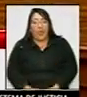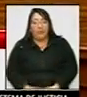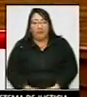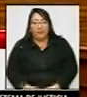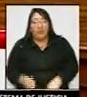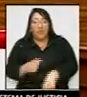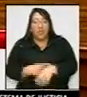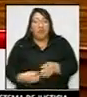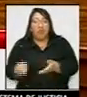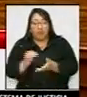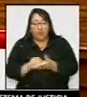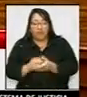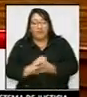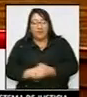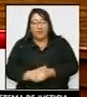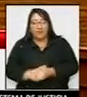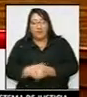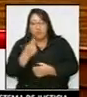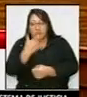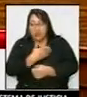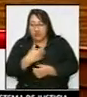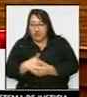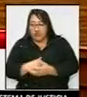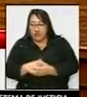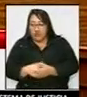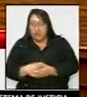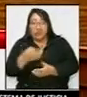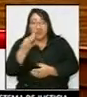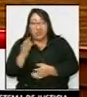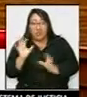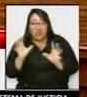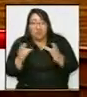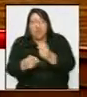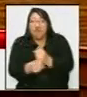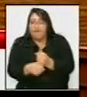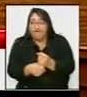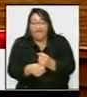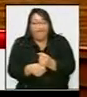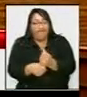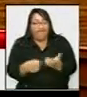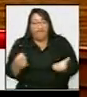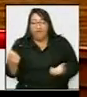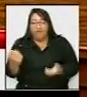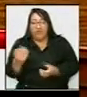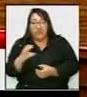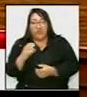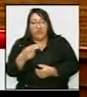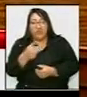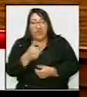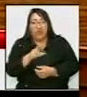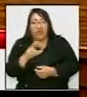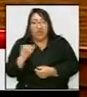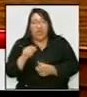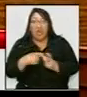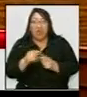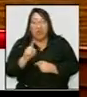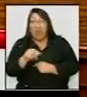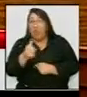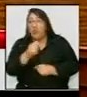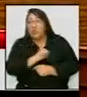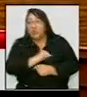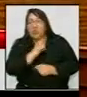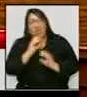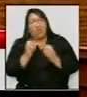tiempo adicional, señor presidente, está prácticamente capturada por el señor Gonzalo Chávarri, y en este sentido el otro organismo